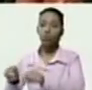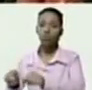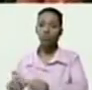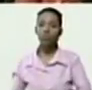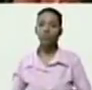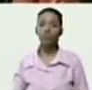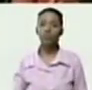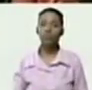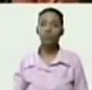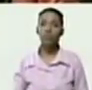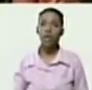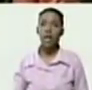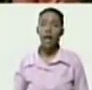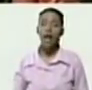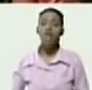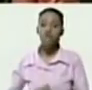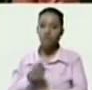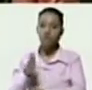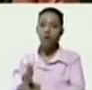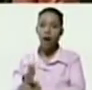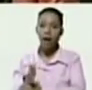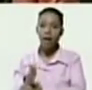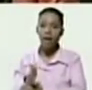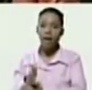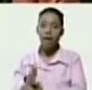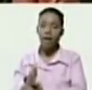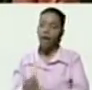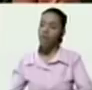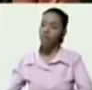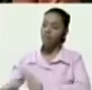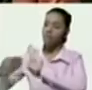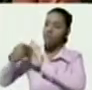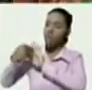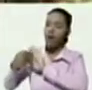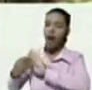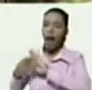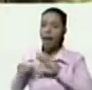Fue contra el Imperio Español que luchó Antonio José de Sucre.